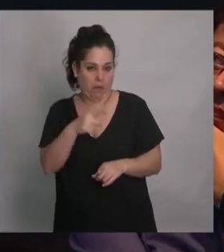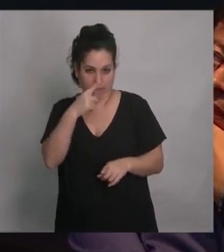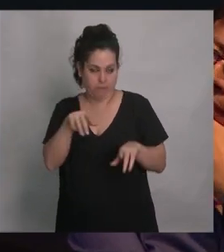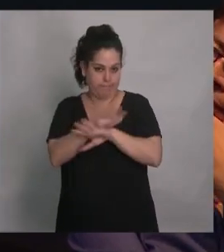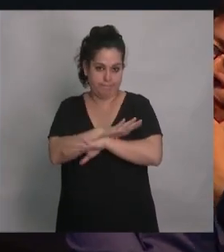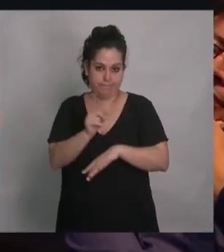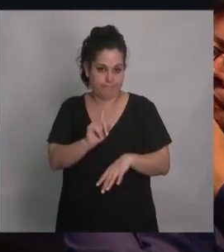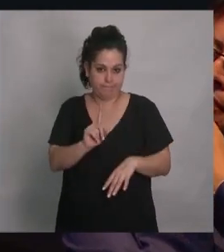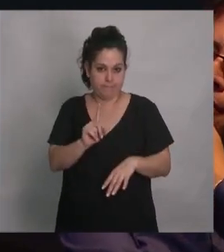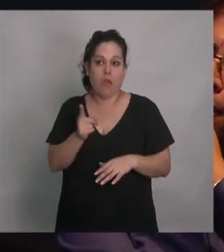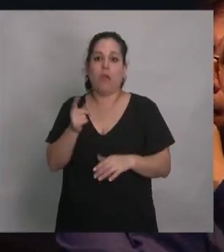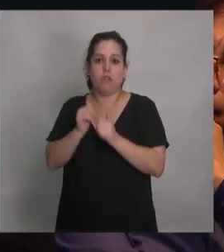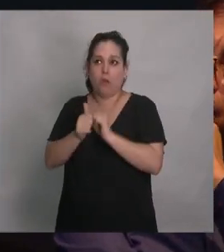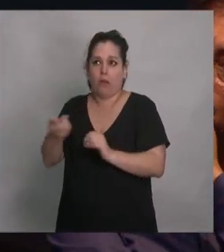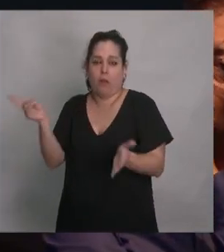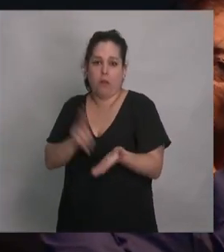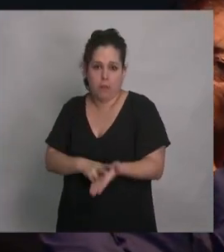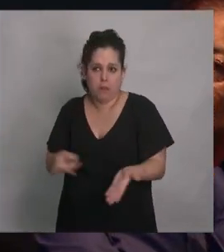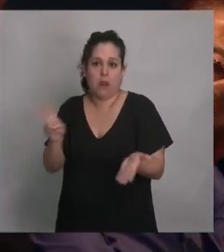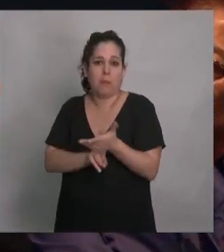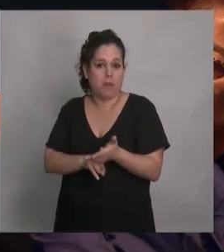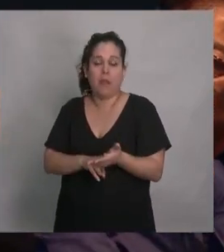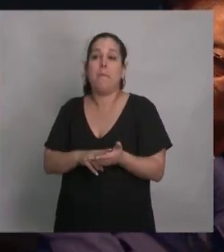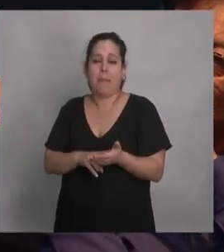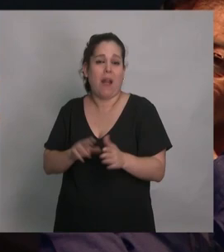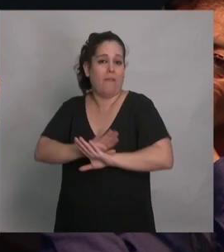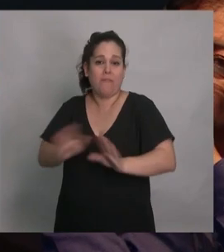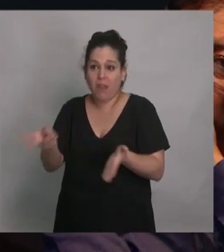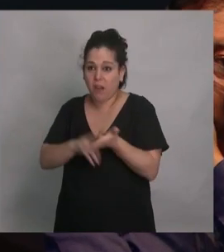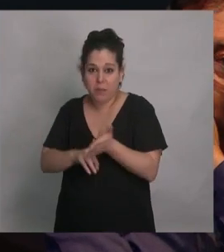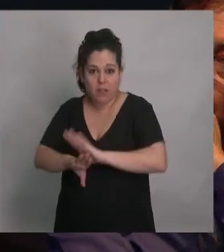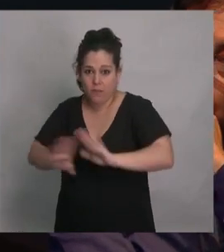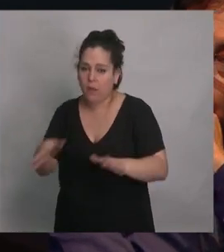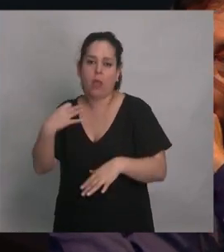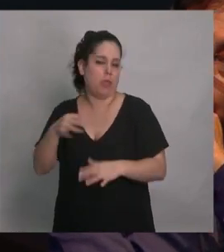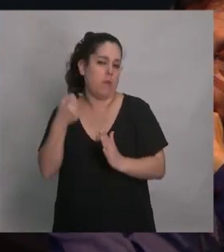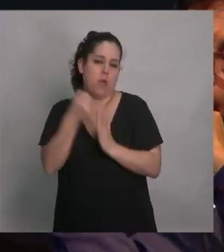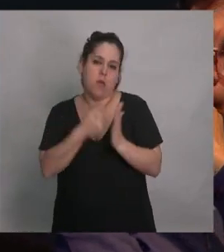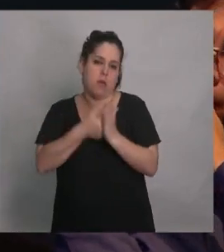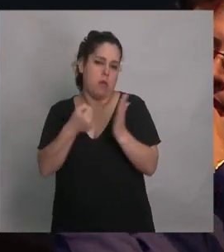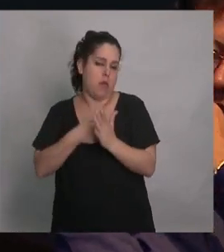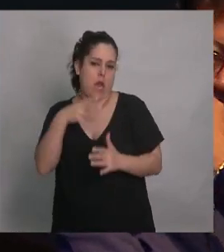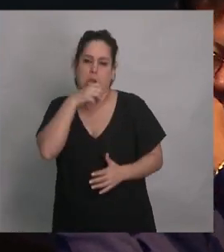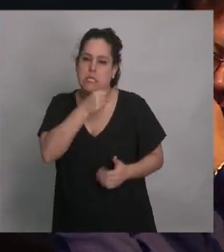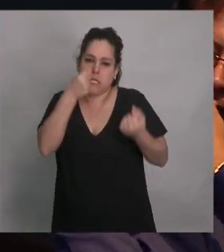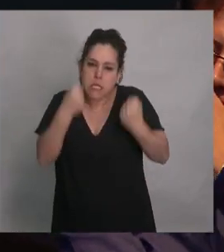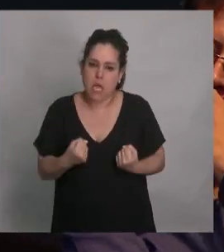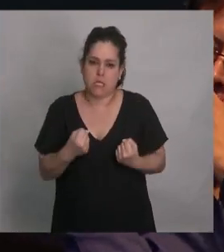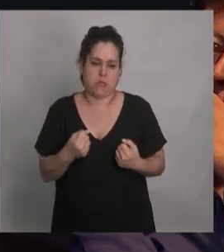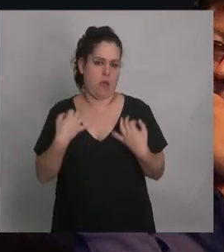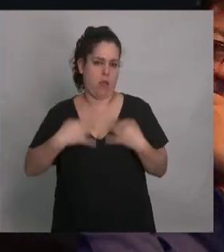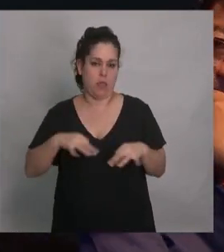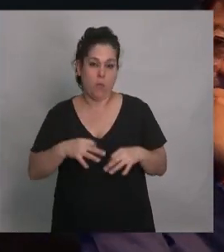resistencia. Entonces, eso es la razón por la que no soy pesimista. Porque creo que esa resistencia